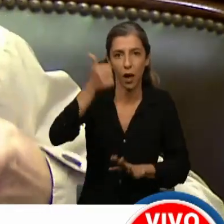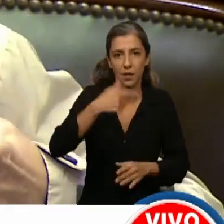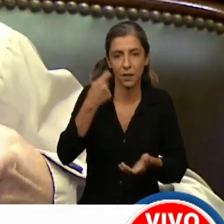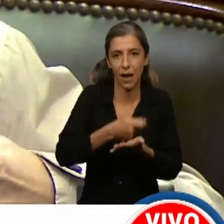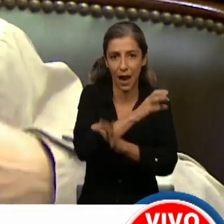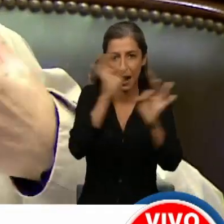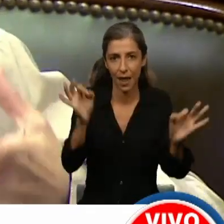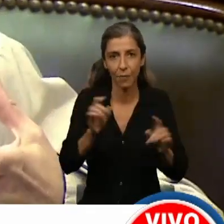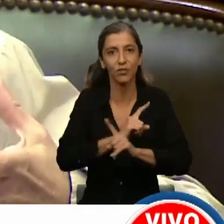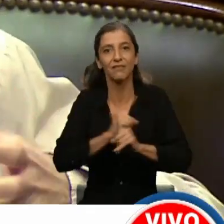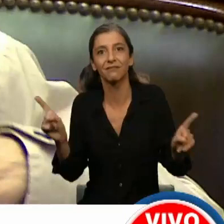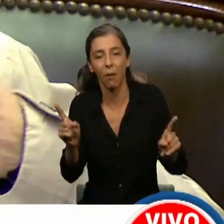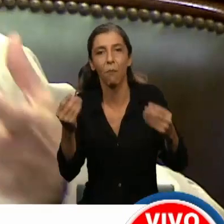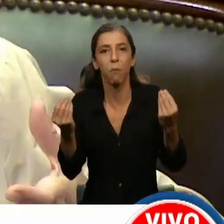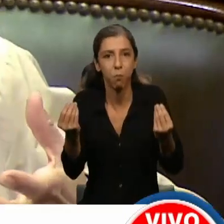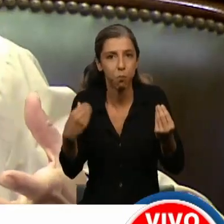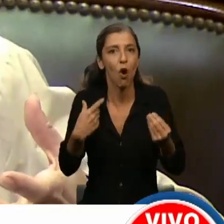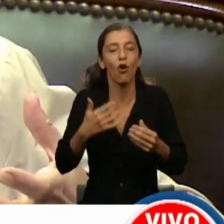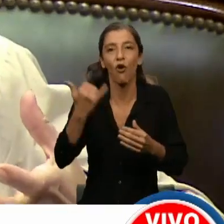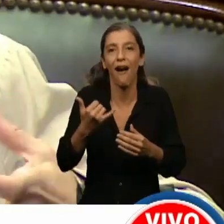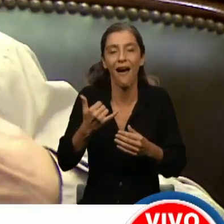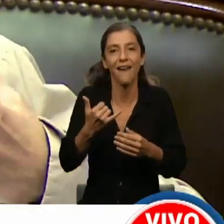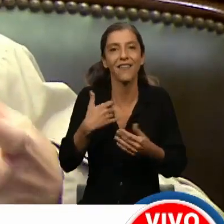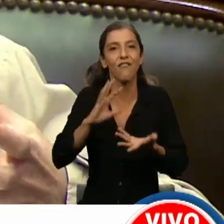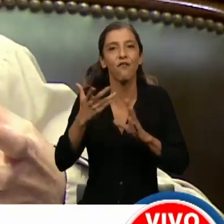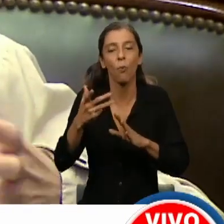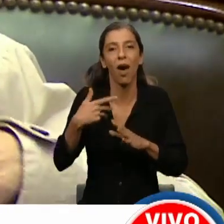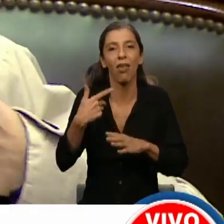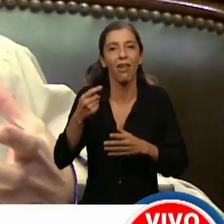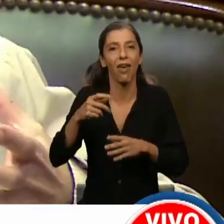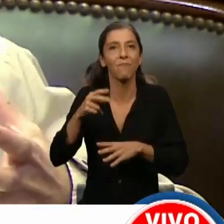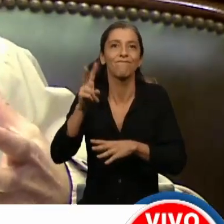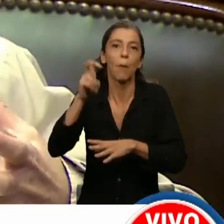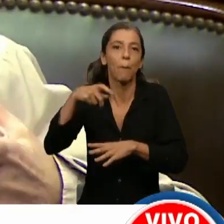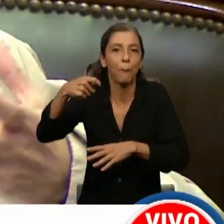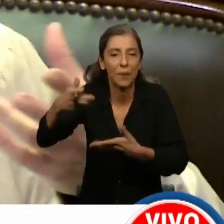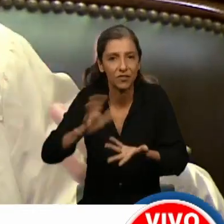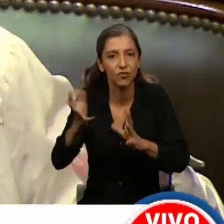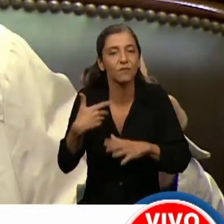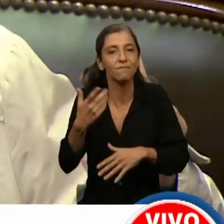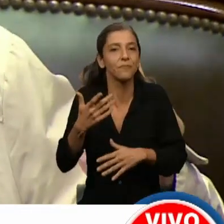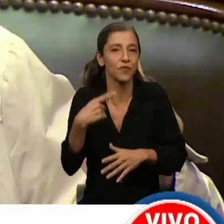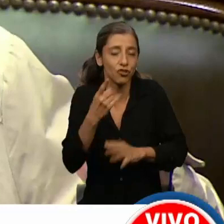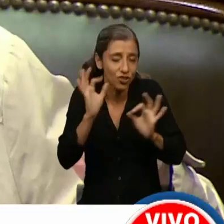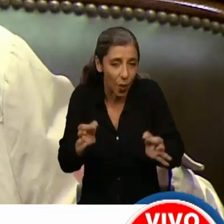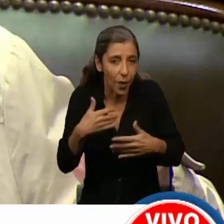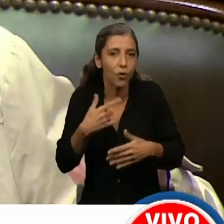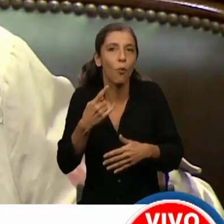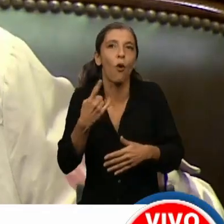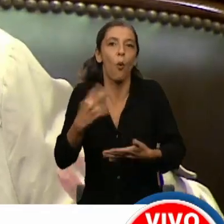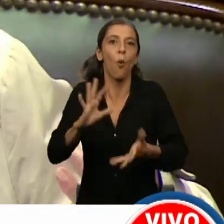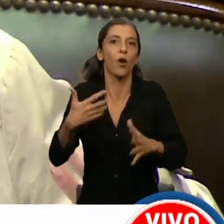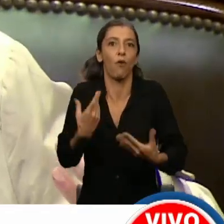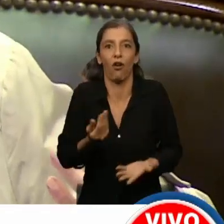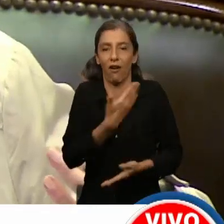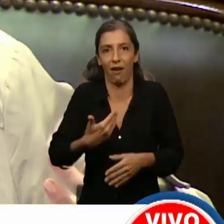se regula la asignación, que no es una pensión, es un prestigio, es algo único. ¿Cuántas personas llegan a ser presidentes de